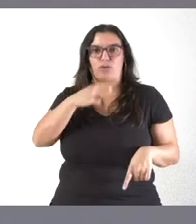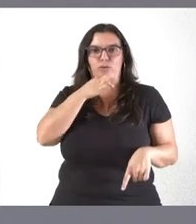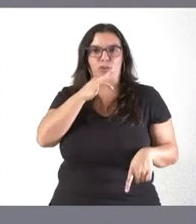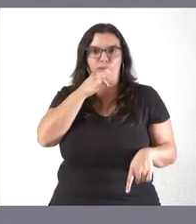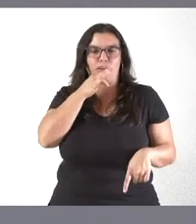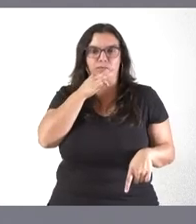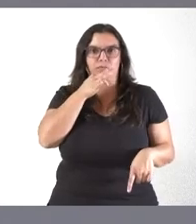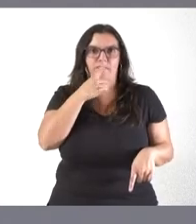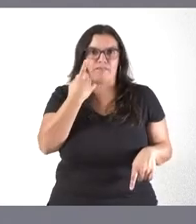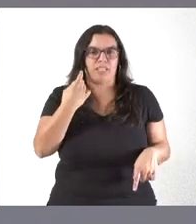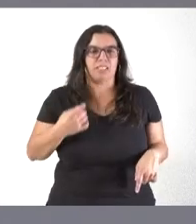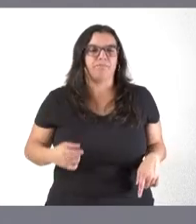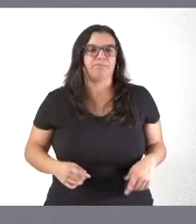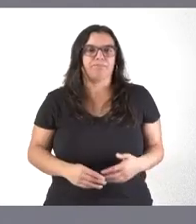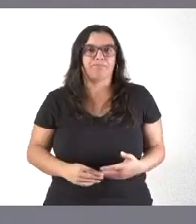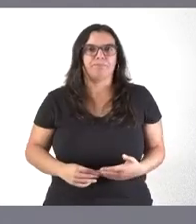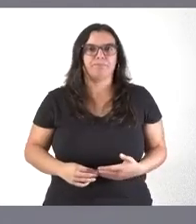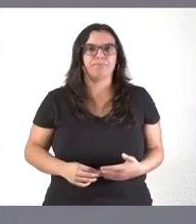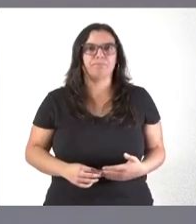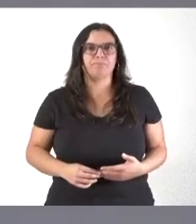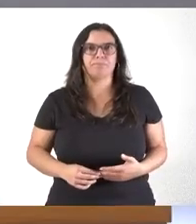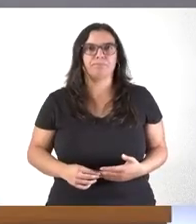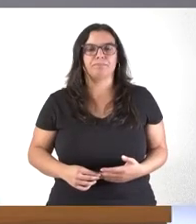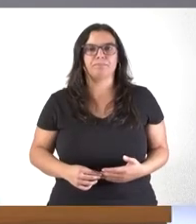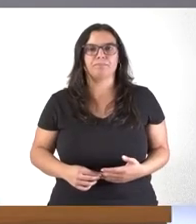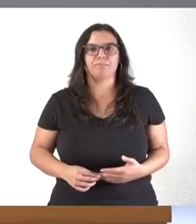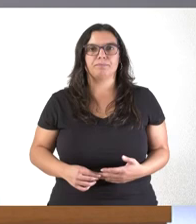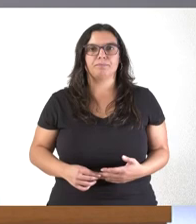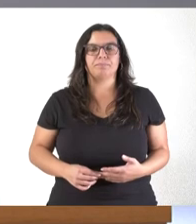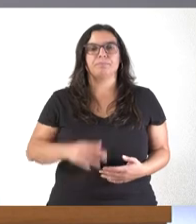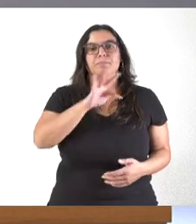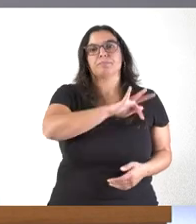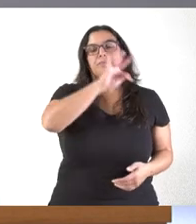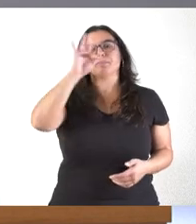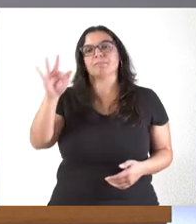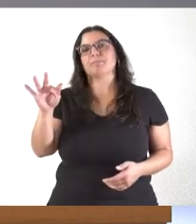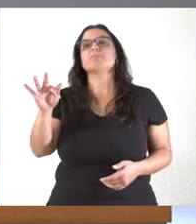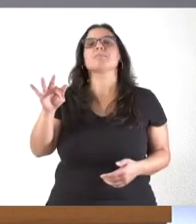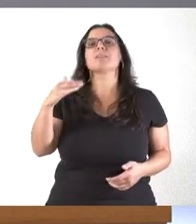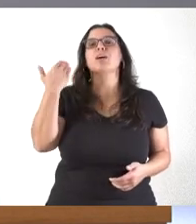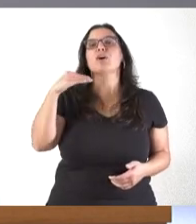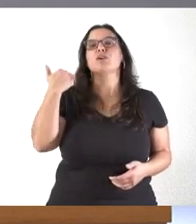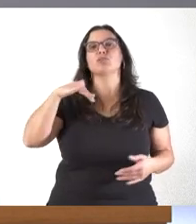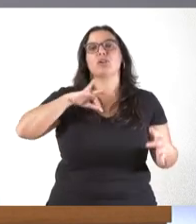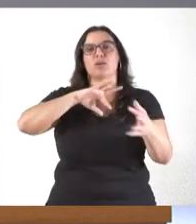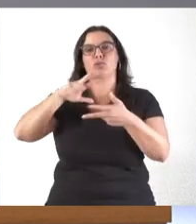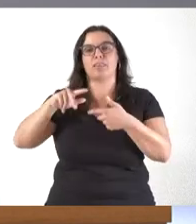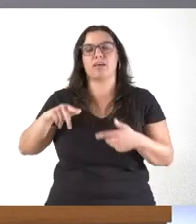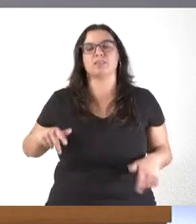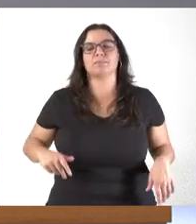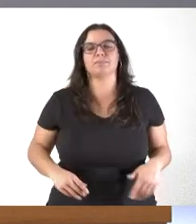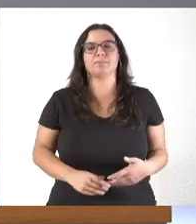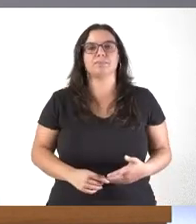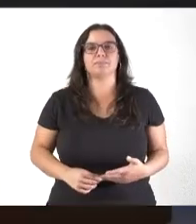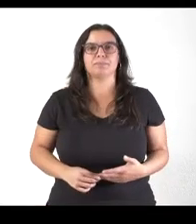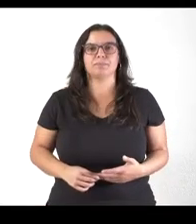suficientemente en las decisiones que tomaron por parte del gobierno continuamos ahora con Soria noticias Sergio García cuando